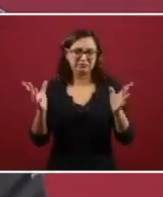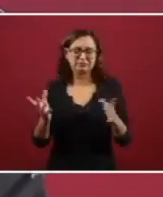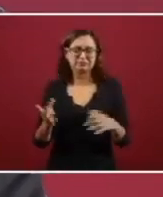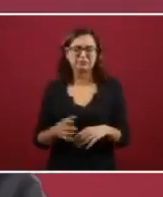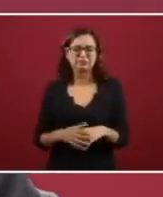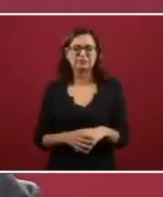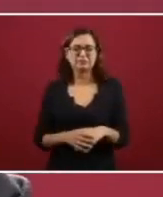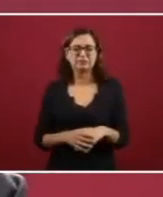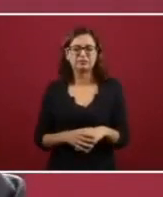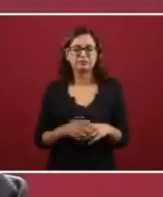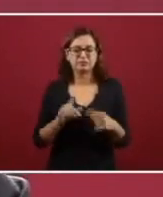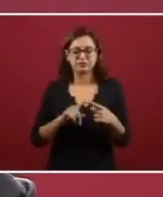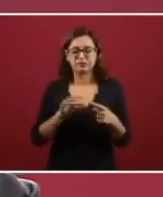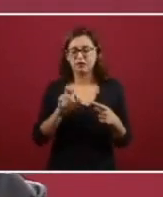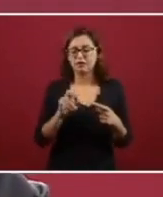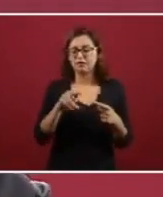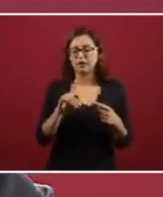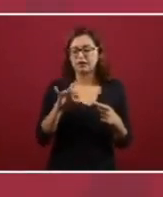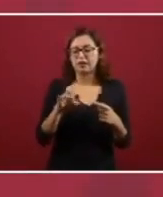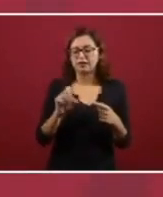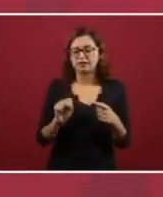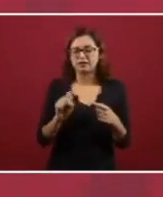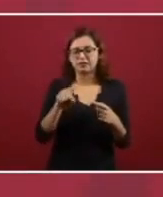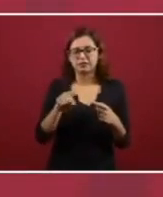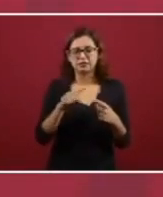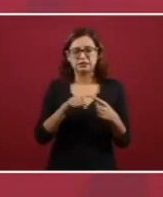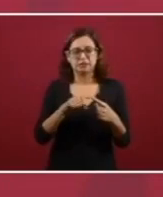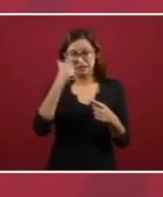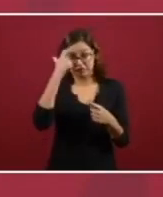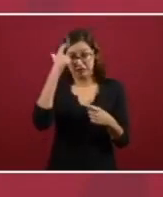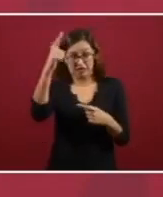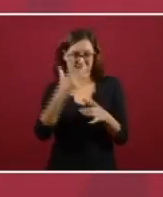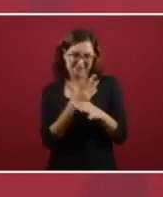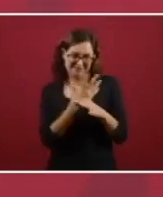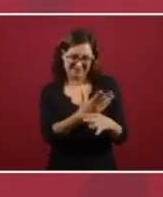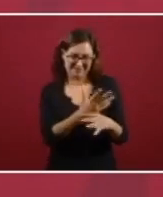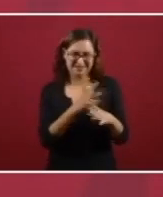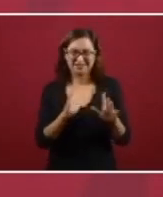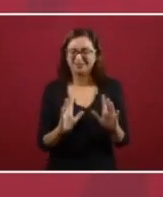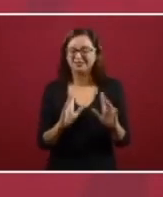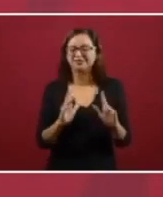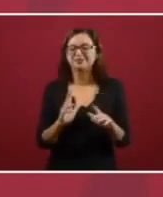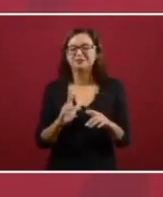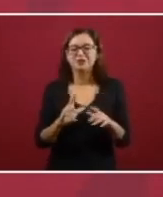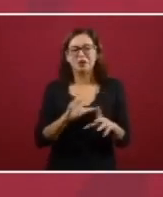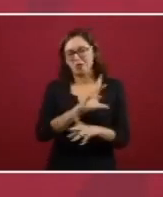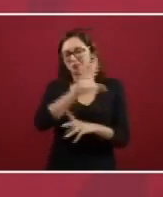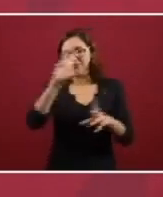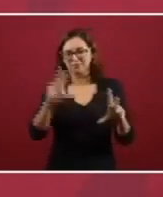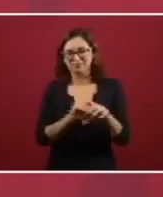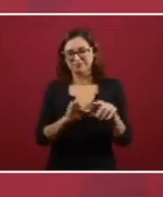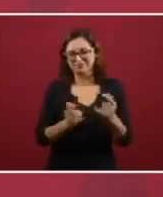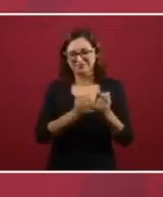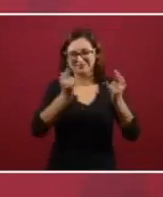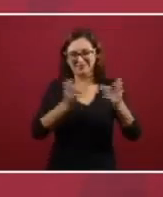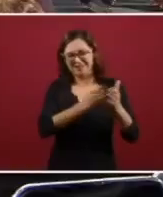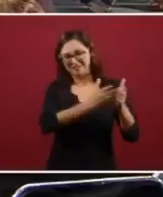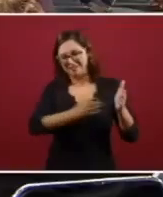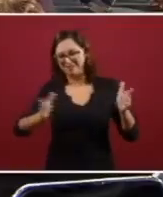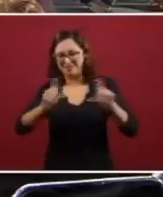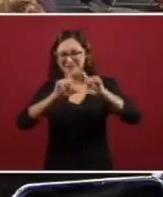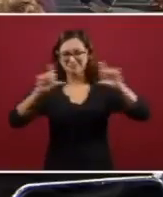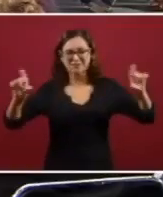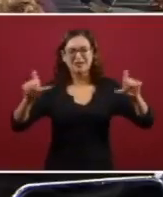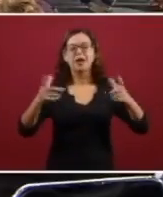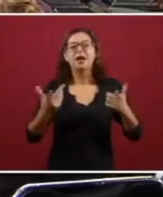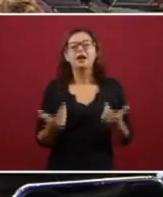de Carlos Loret de Mola y cuyos datos aparecen en el registro público de la propiedad. Es decir, está